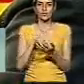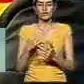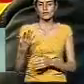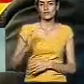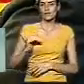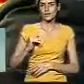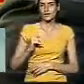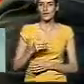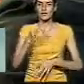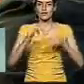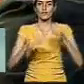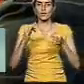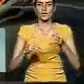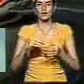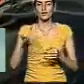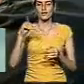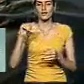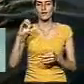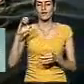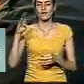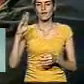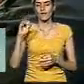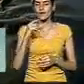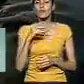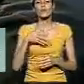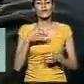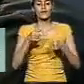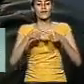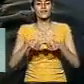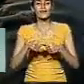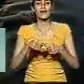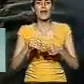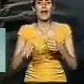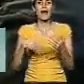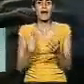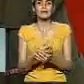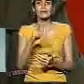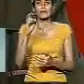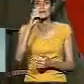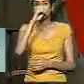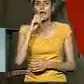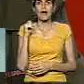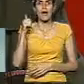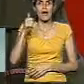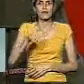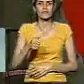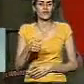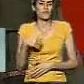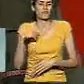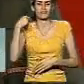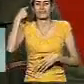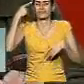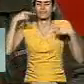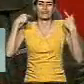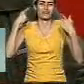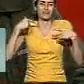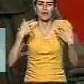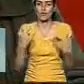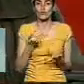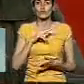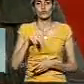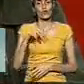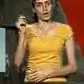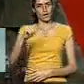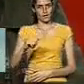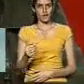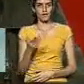en tribunales y en el DARFA. Y pueden durar ya hasta 20 años. Eso es una cosa de locos, eso es una locura. Nosotros estamos